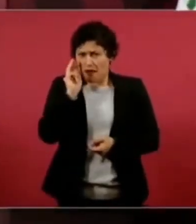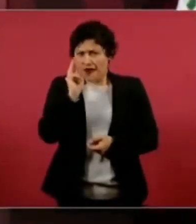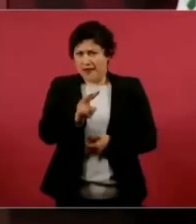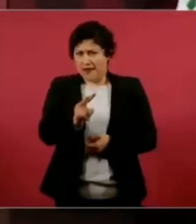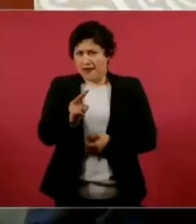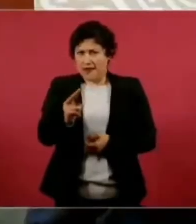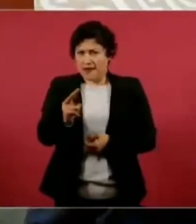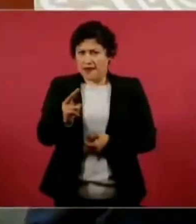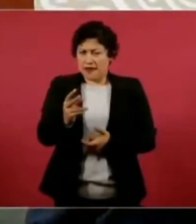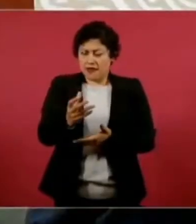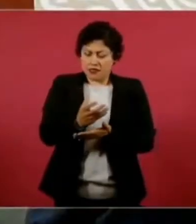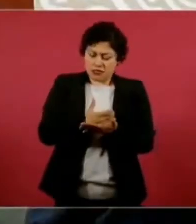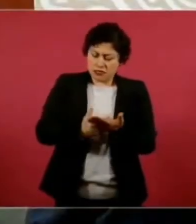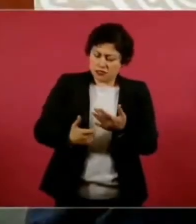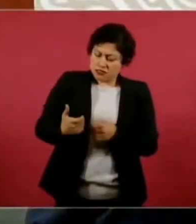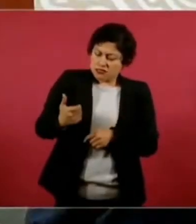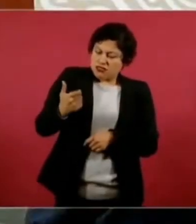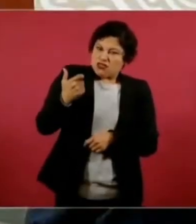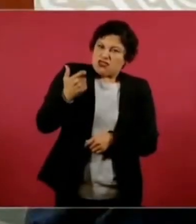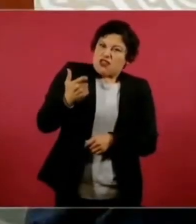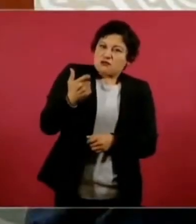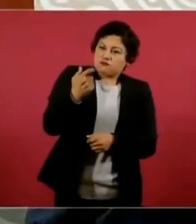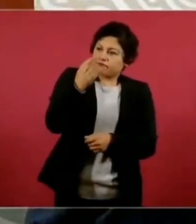¿A quién lo enferma el dinero?